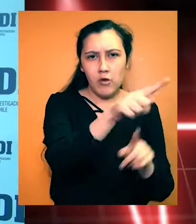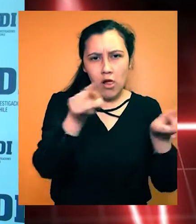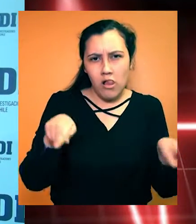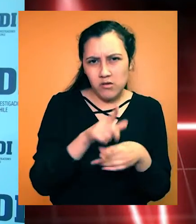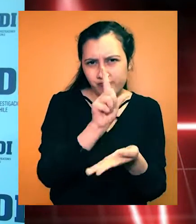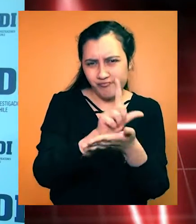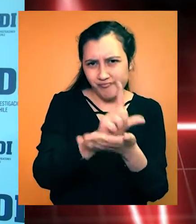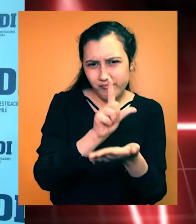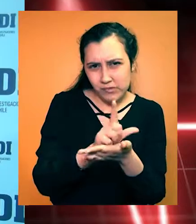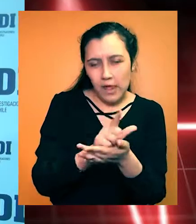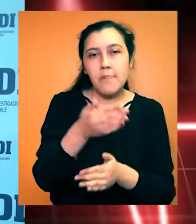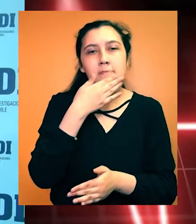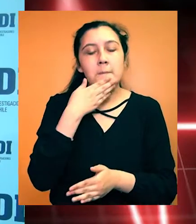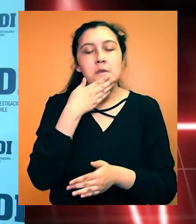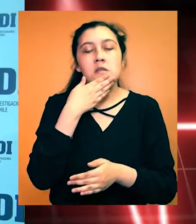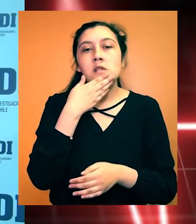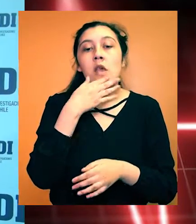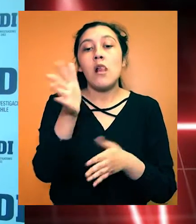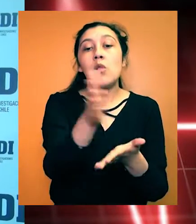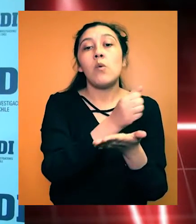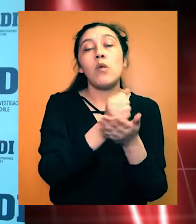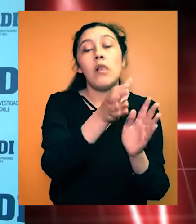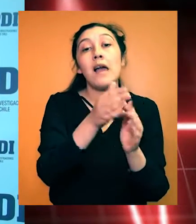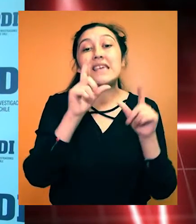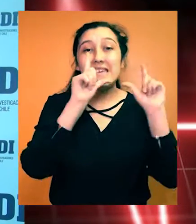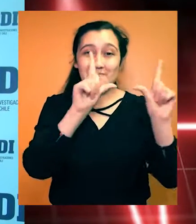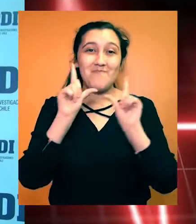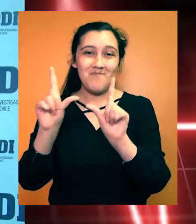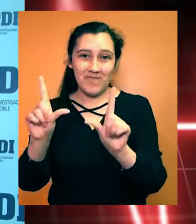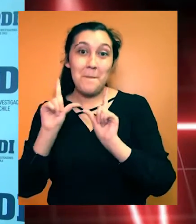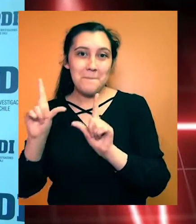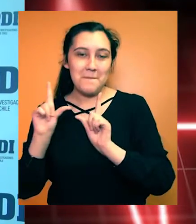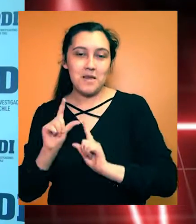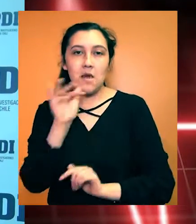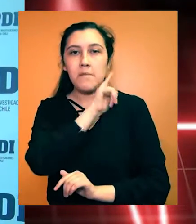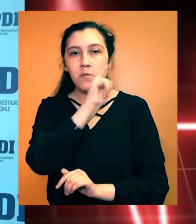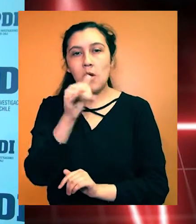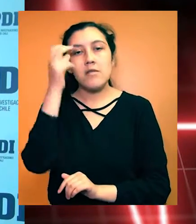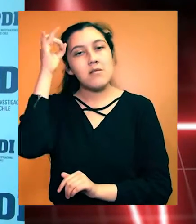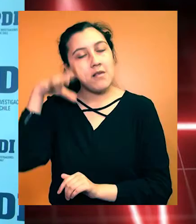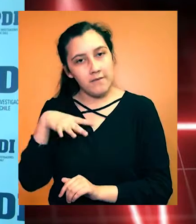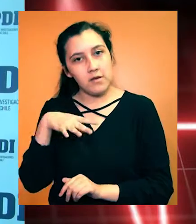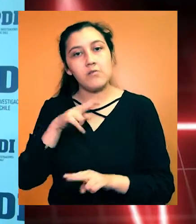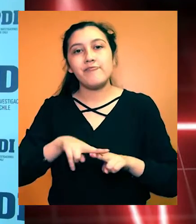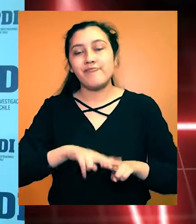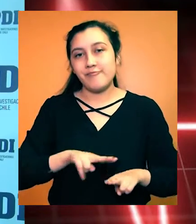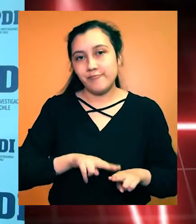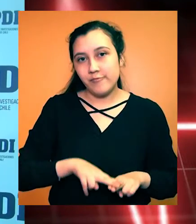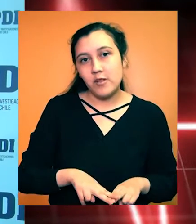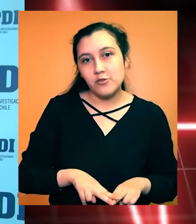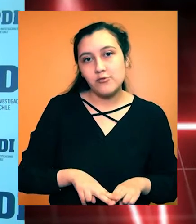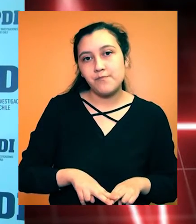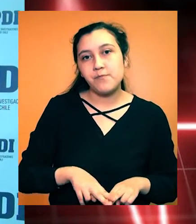se recabó también las imágenes originales de respaldo para, obviamente, para una posterior evidencia, un buen trato de esta